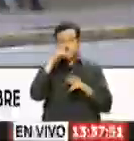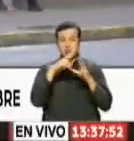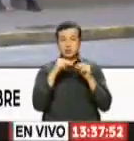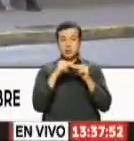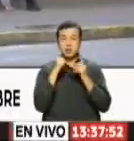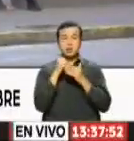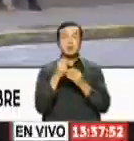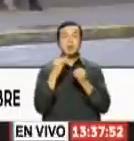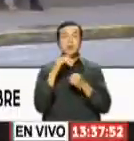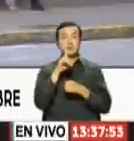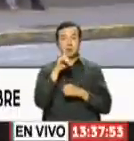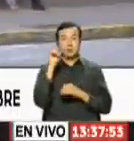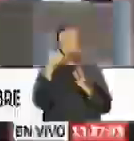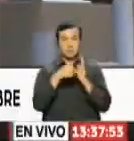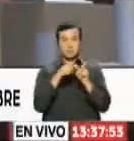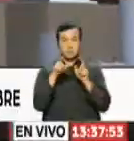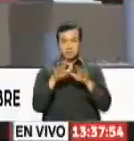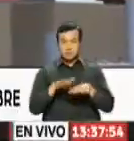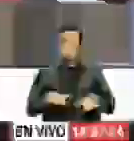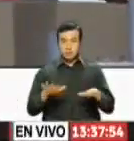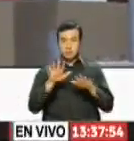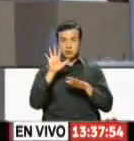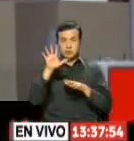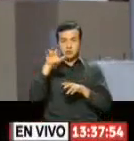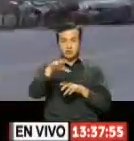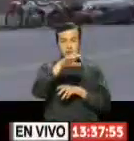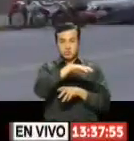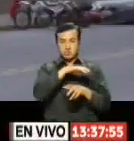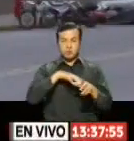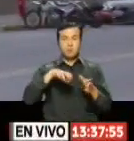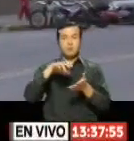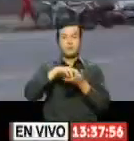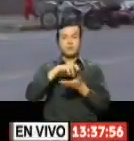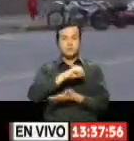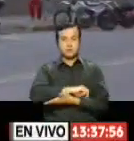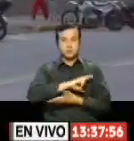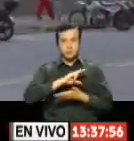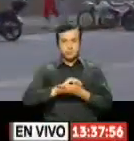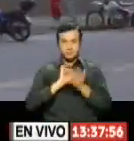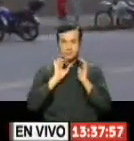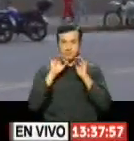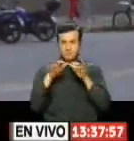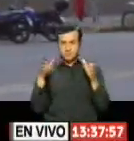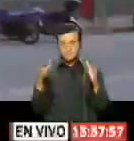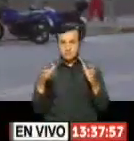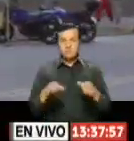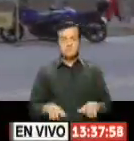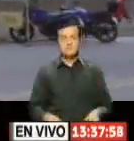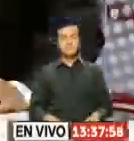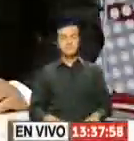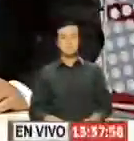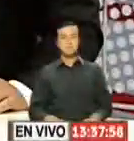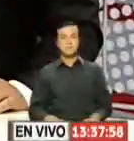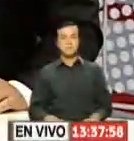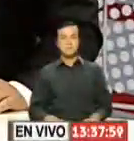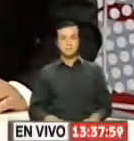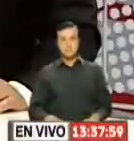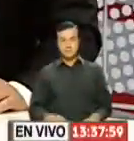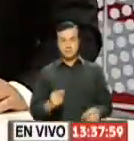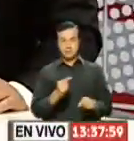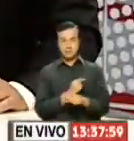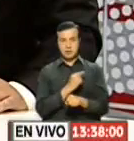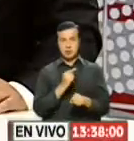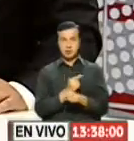beneficiará a un poco más de 100.000 habitantes de los 5 cantones de la provincia de Napo. Juan Sarmiento, Telediario. Y el